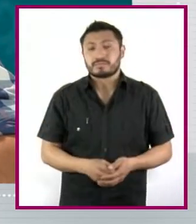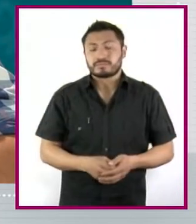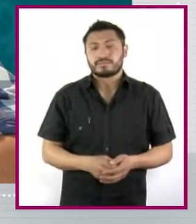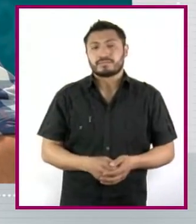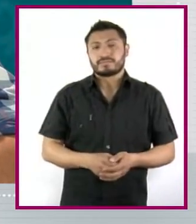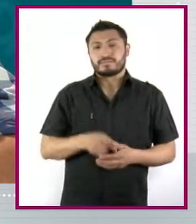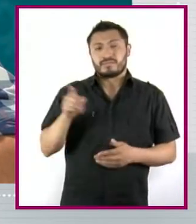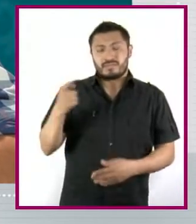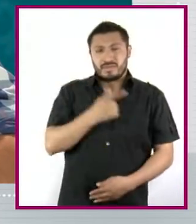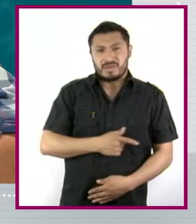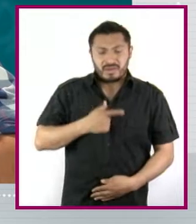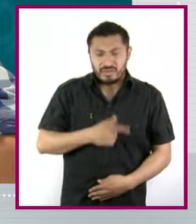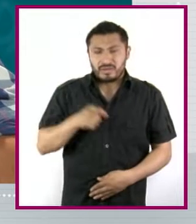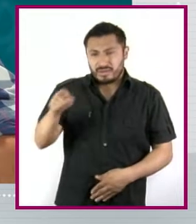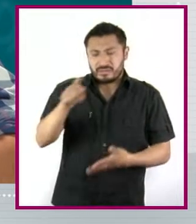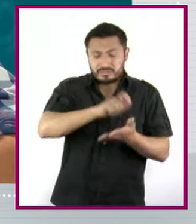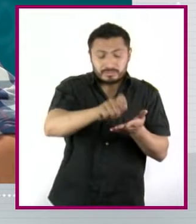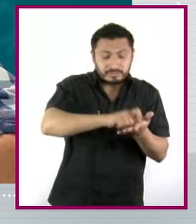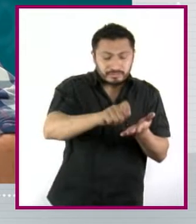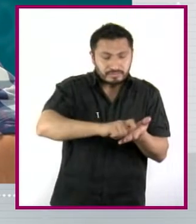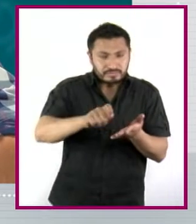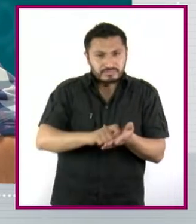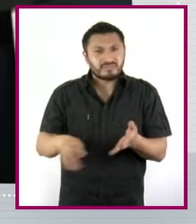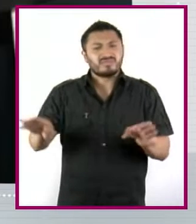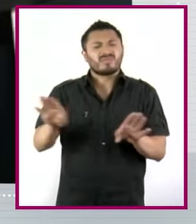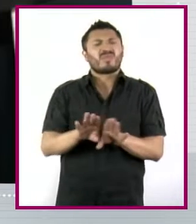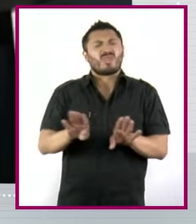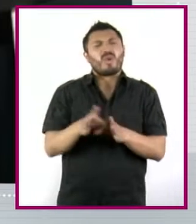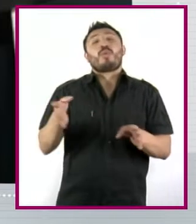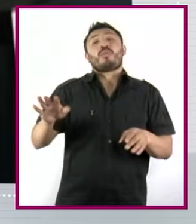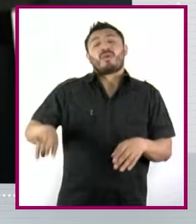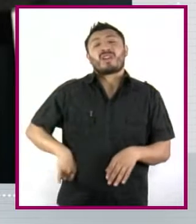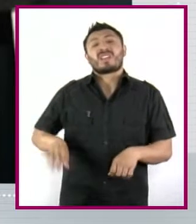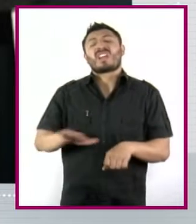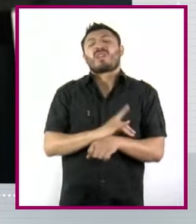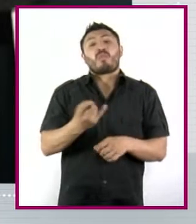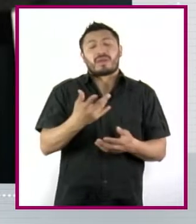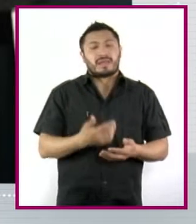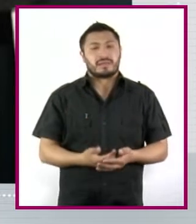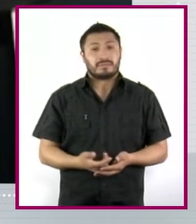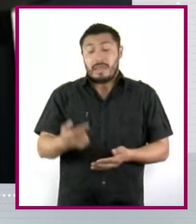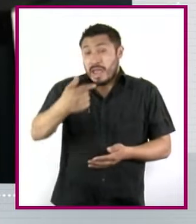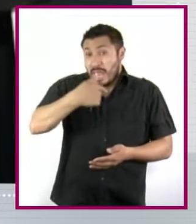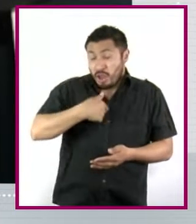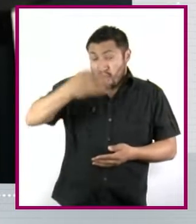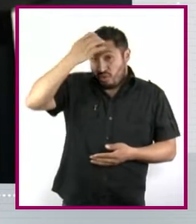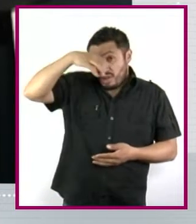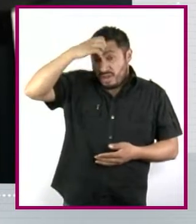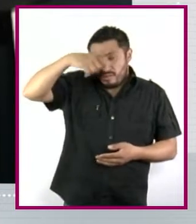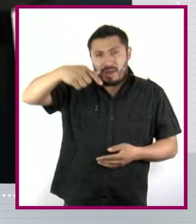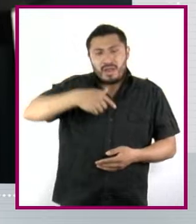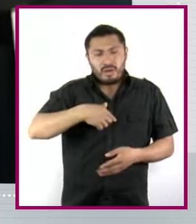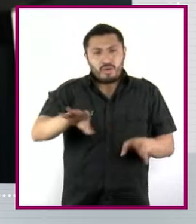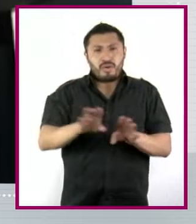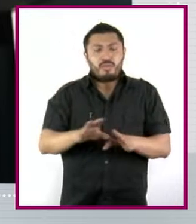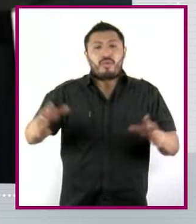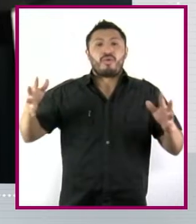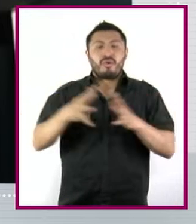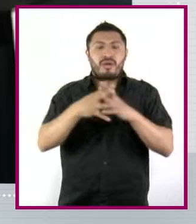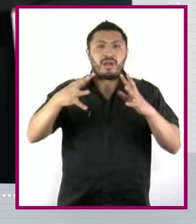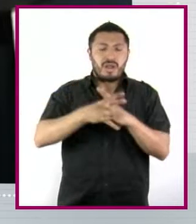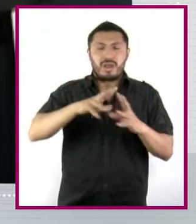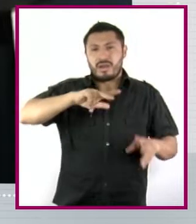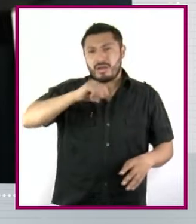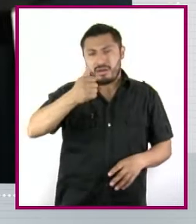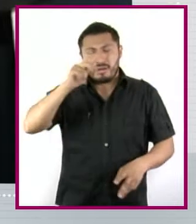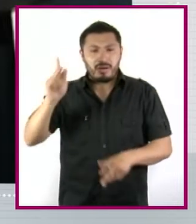inclinaste por documentar esos conflictos políticos y sociales? A partir de mis experiencias como corresponsal de guerra en otros pueblos,